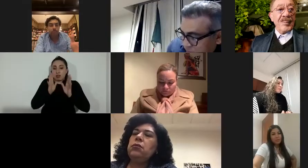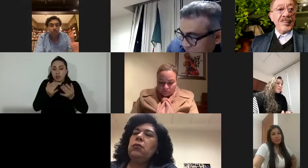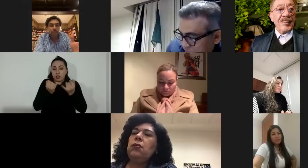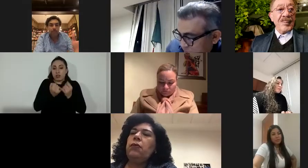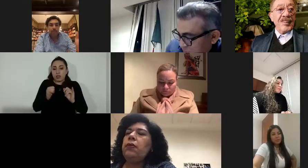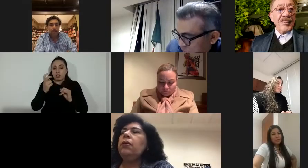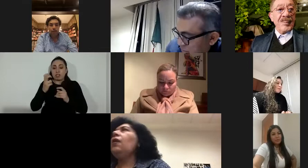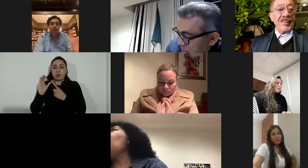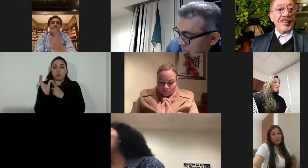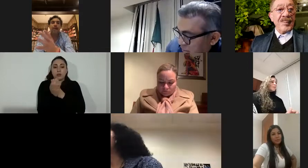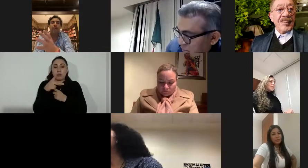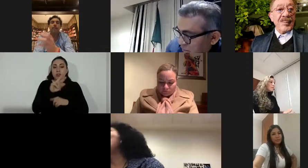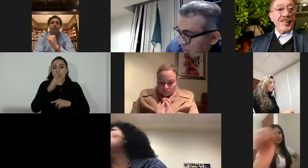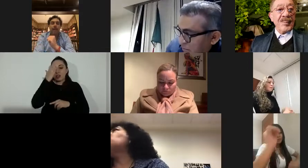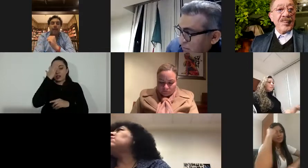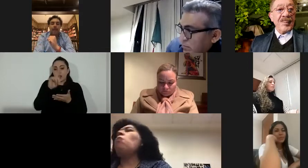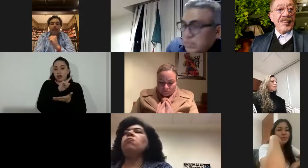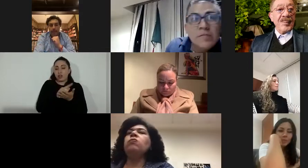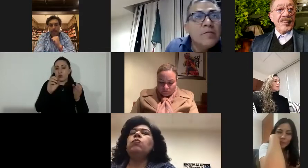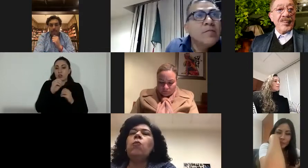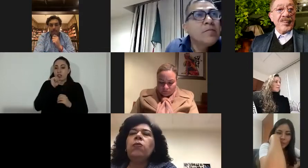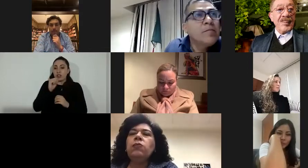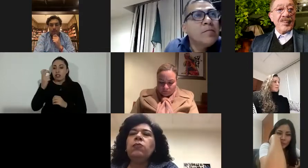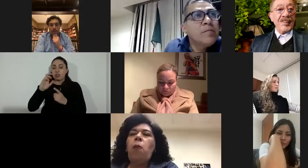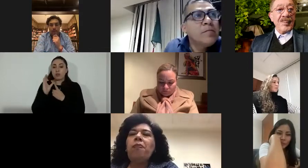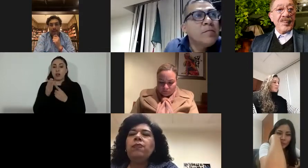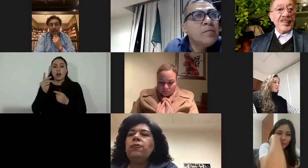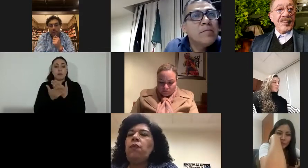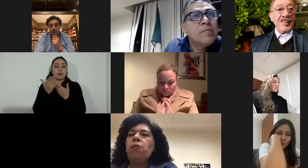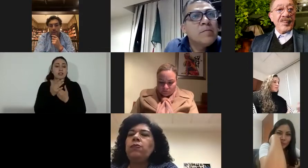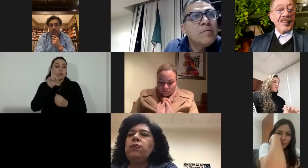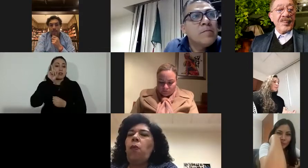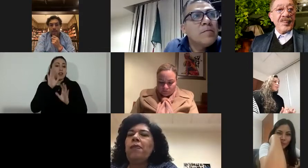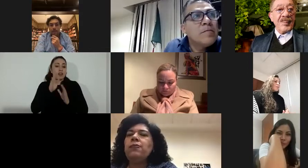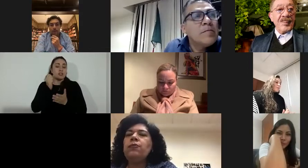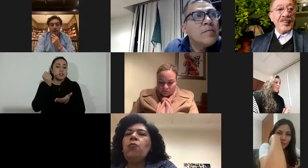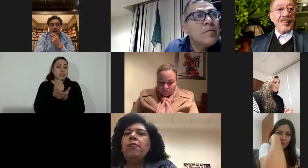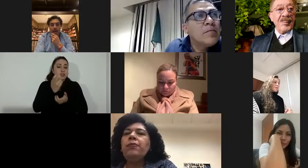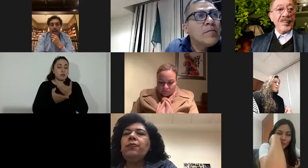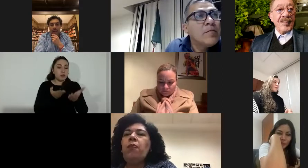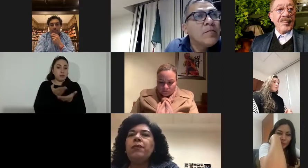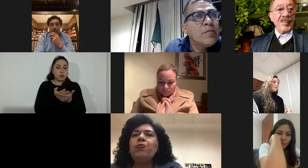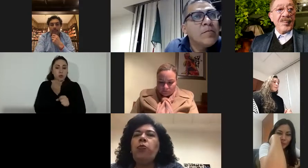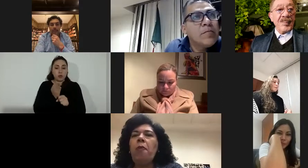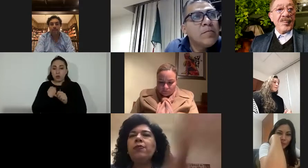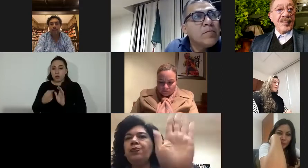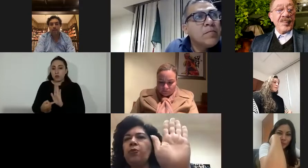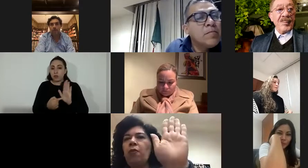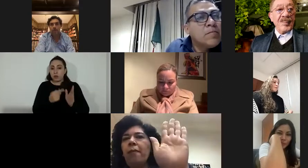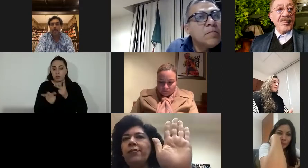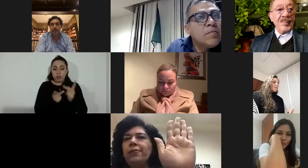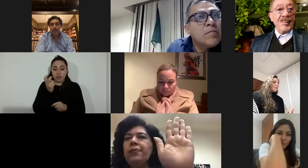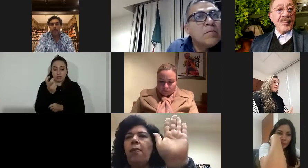creación todo está conforme a derecho. Lo pongo a consideración de